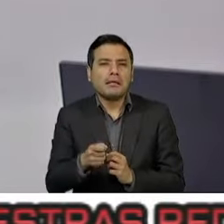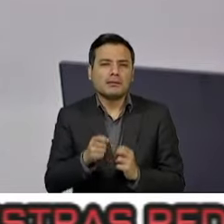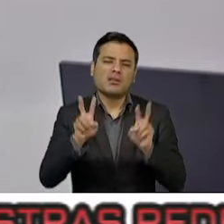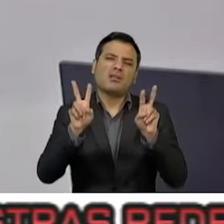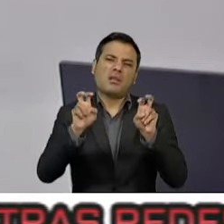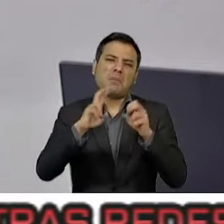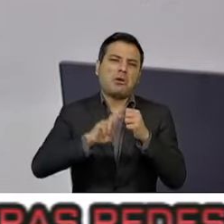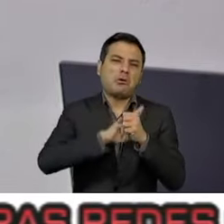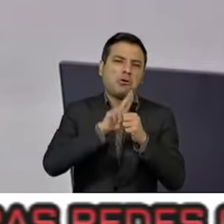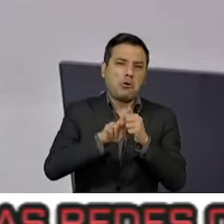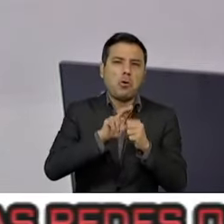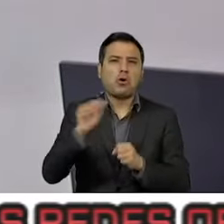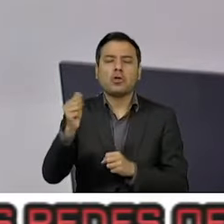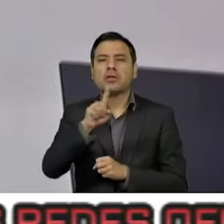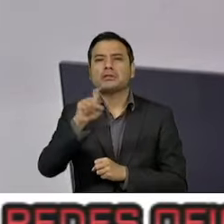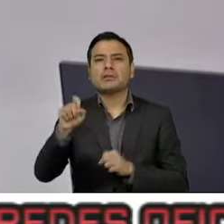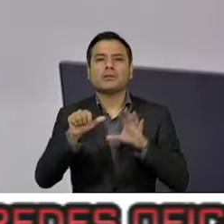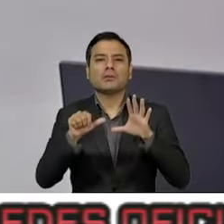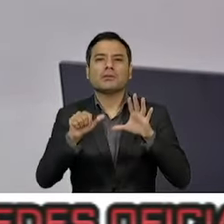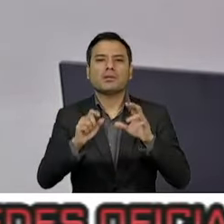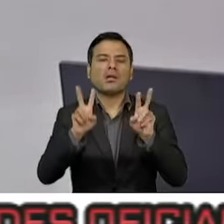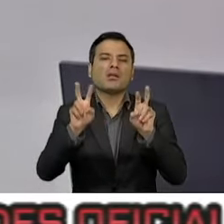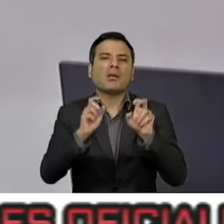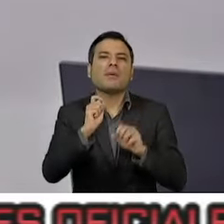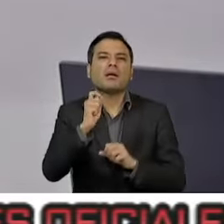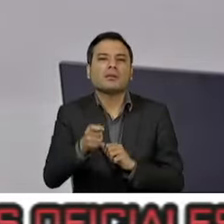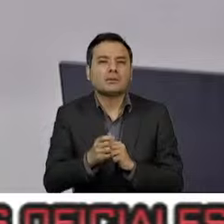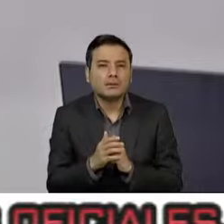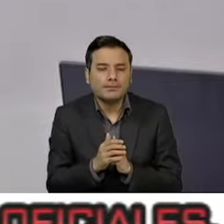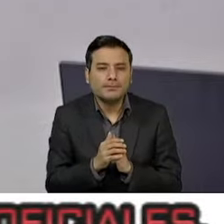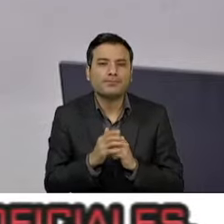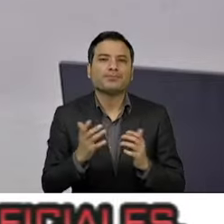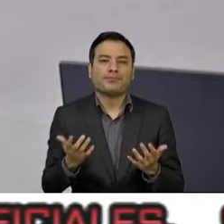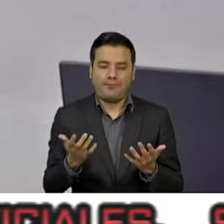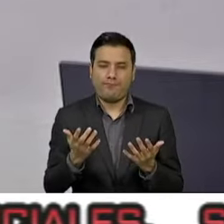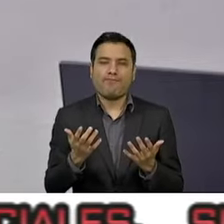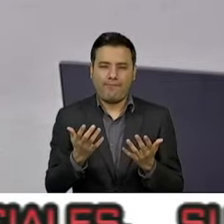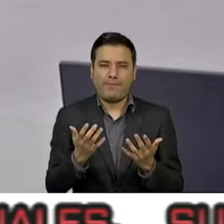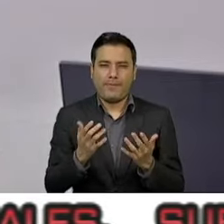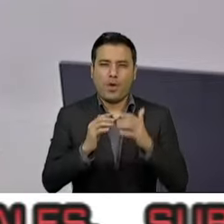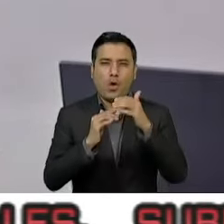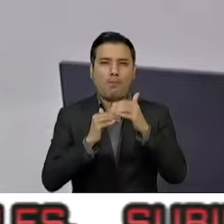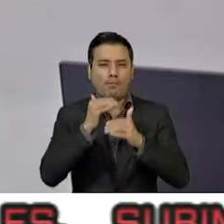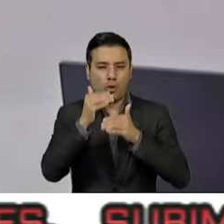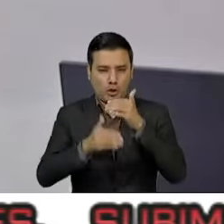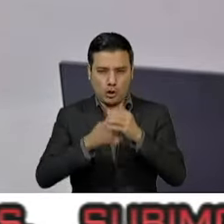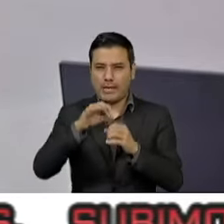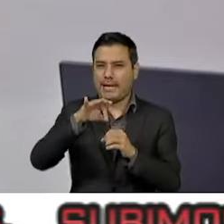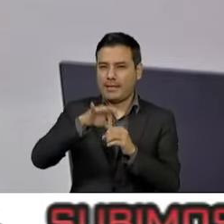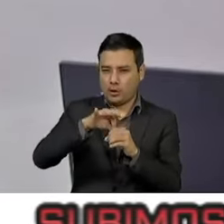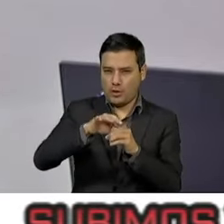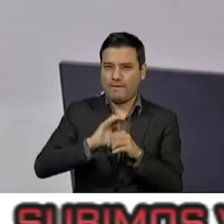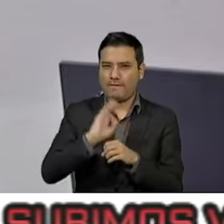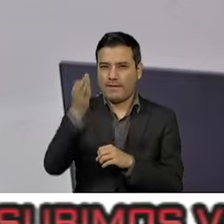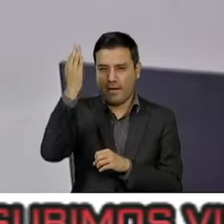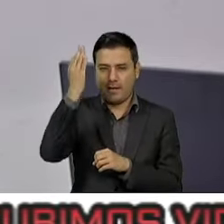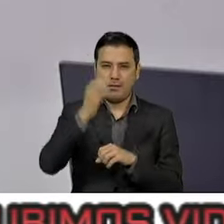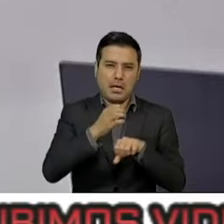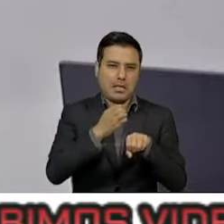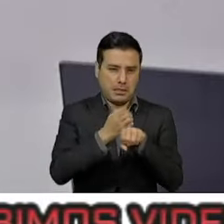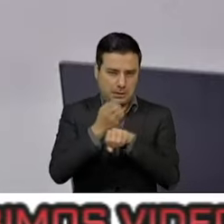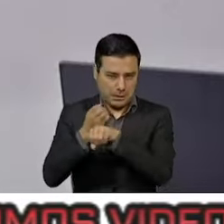y 116 están vinculados de manera directa con la ejecución de los procesos electorales federal y